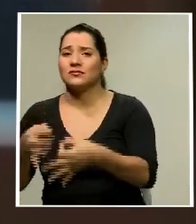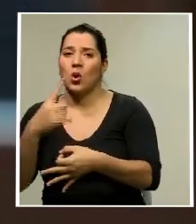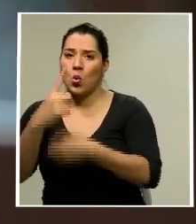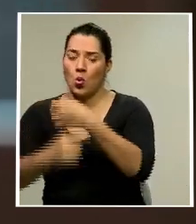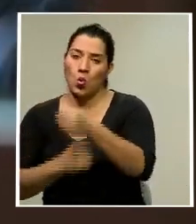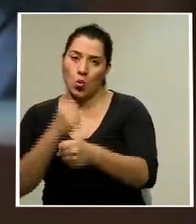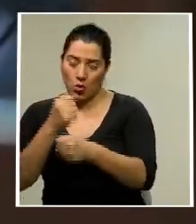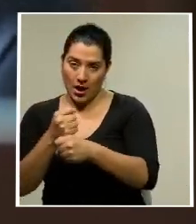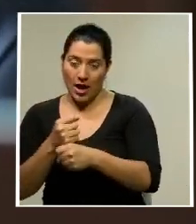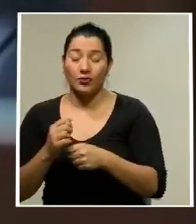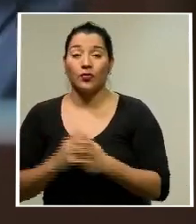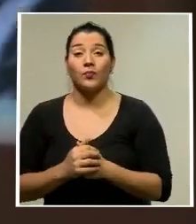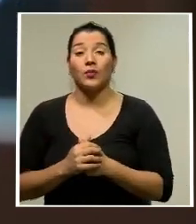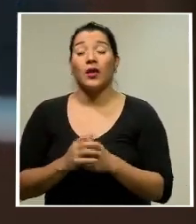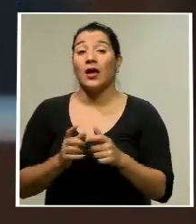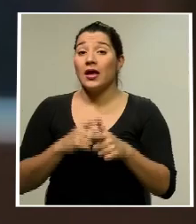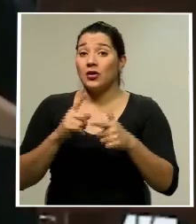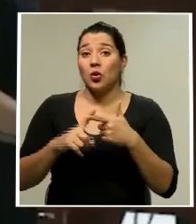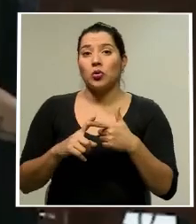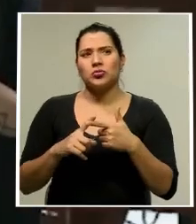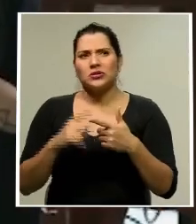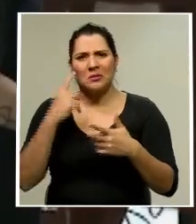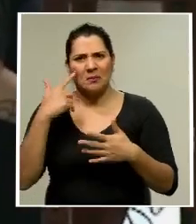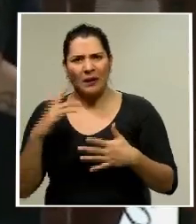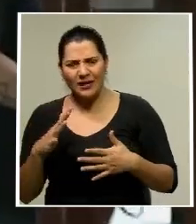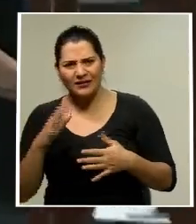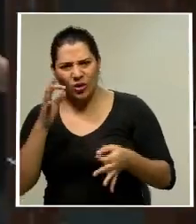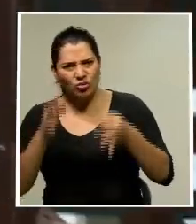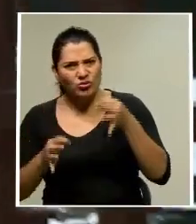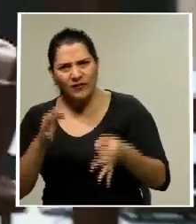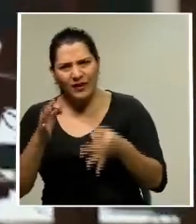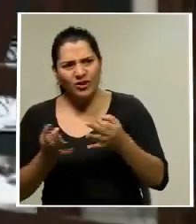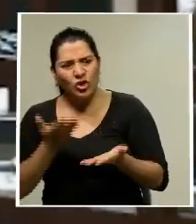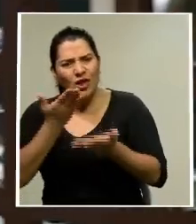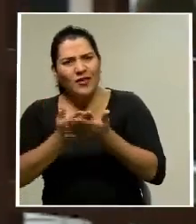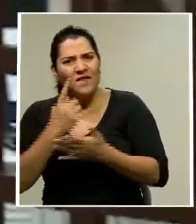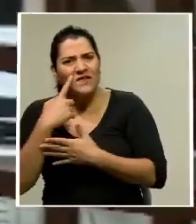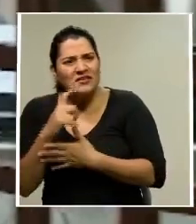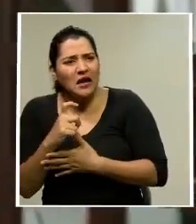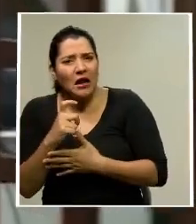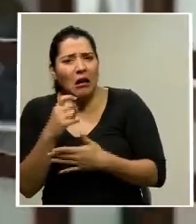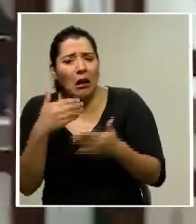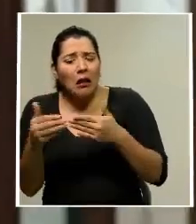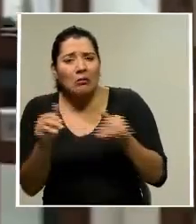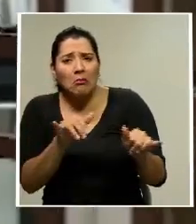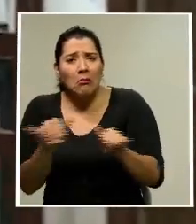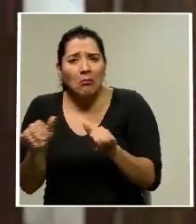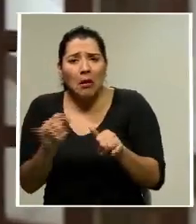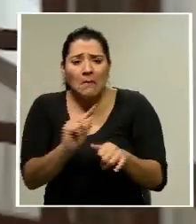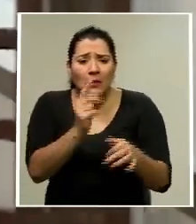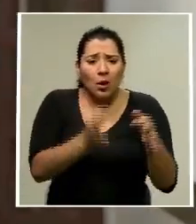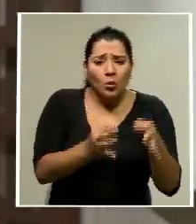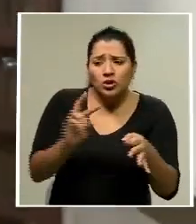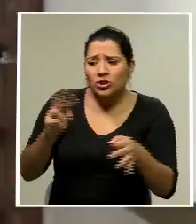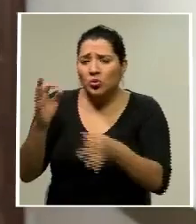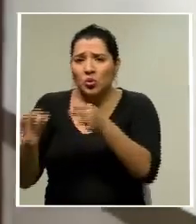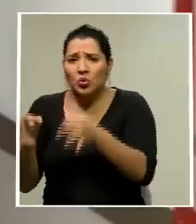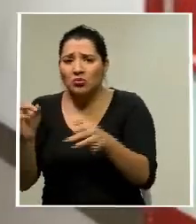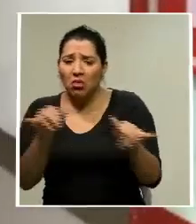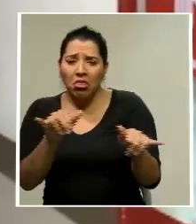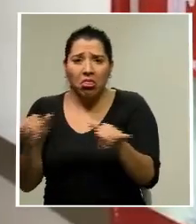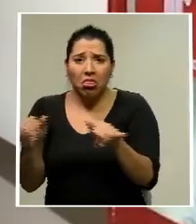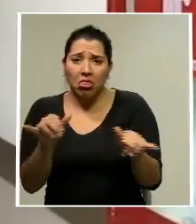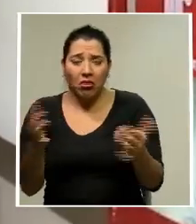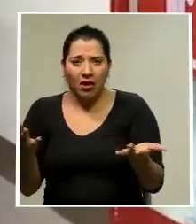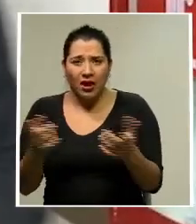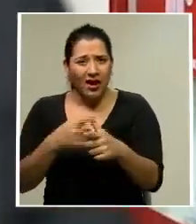en esta segunda presentación no varían de forma drástica a lo expuesto en la primera audiencia, condición que a criterio de los juristas reduce la